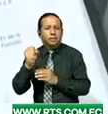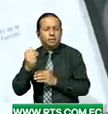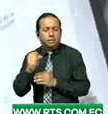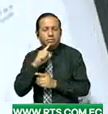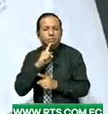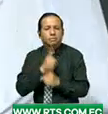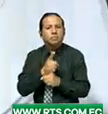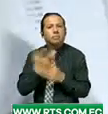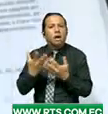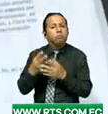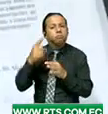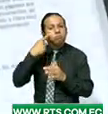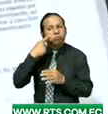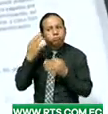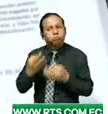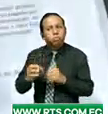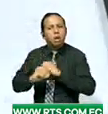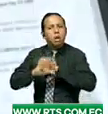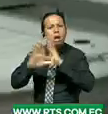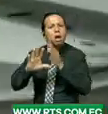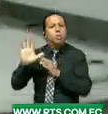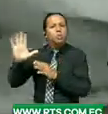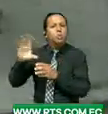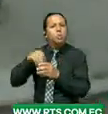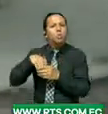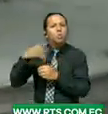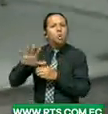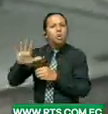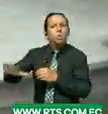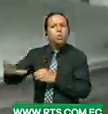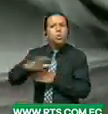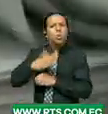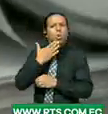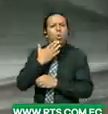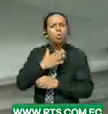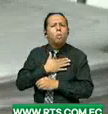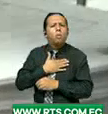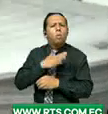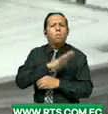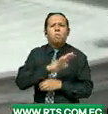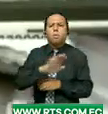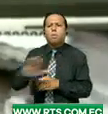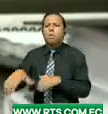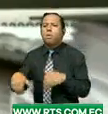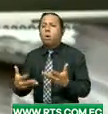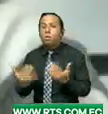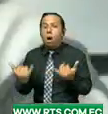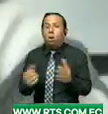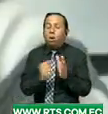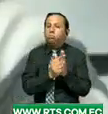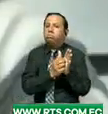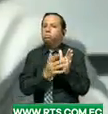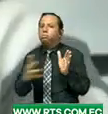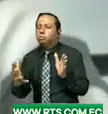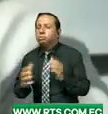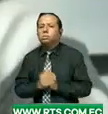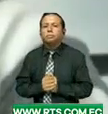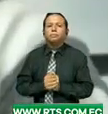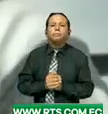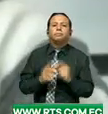los recursos del IES y las entidades de su propiedad, que desde ya le ponen plazo. El